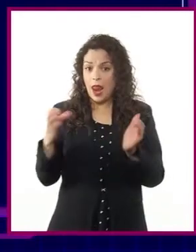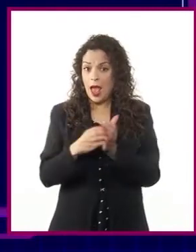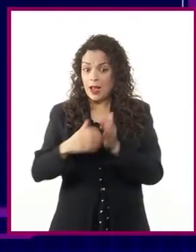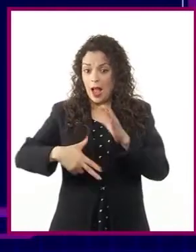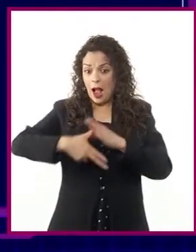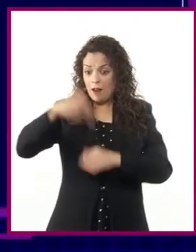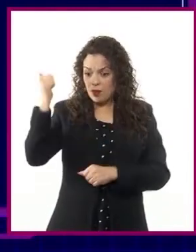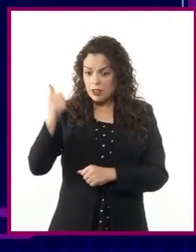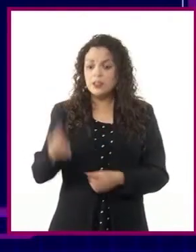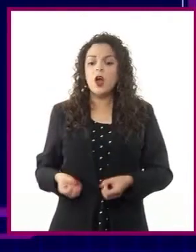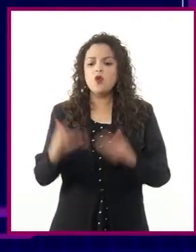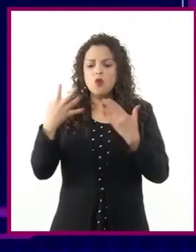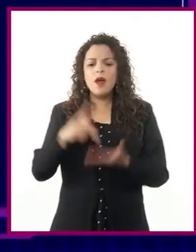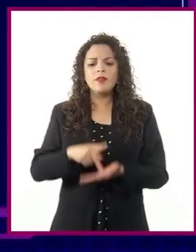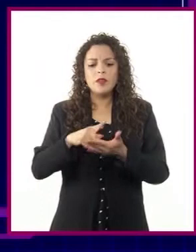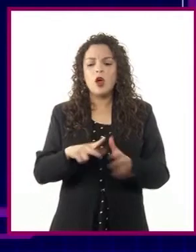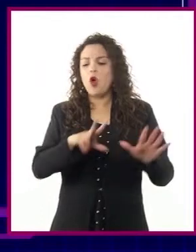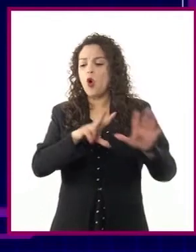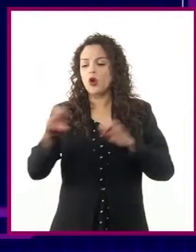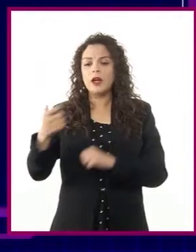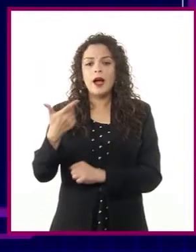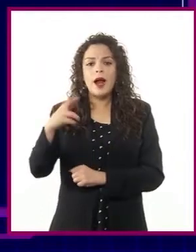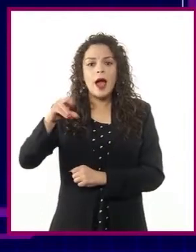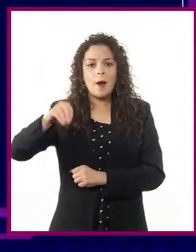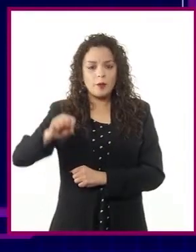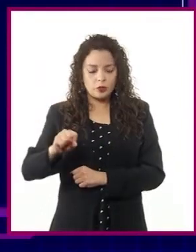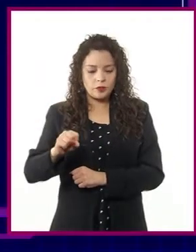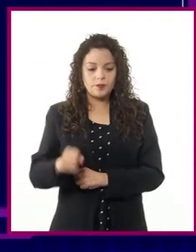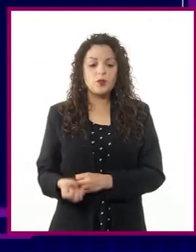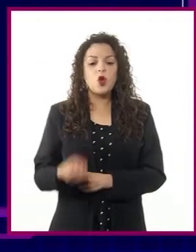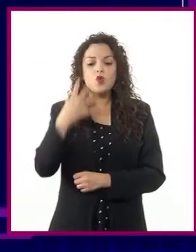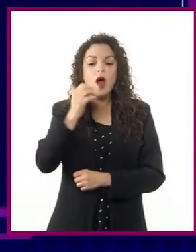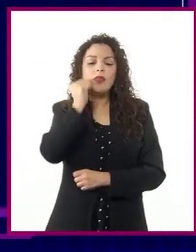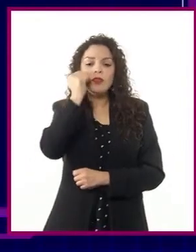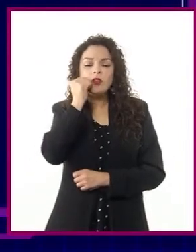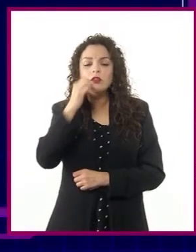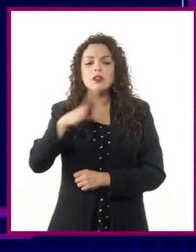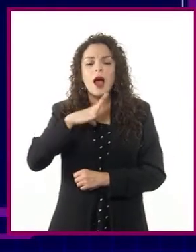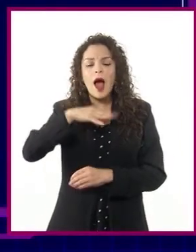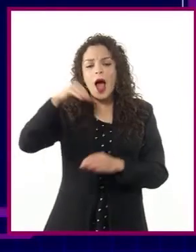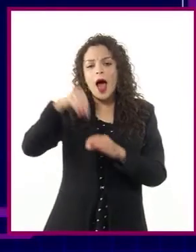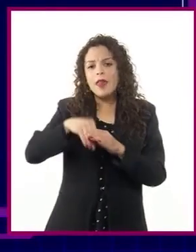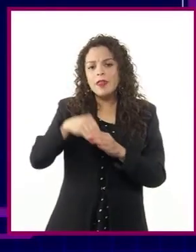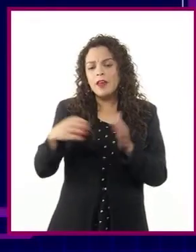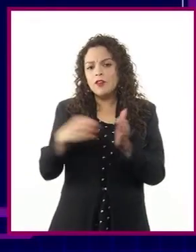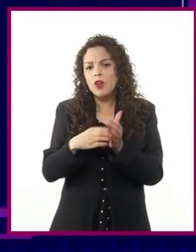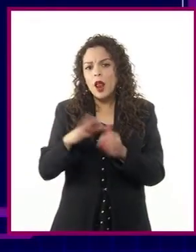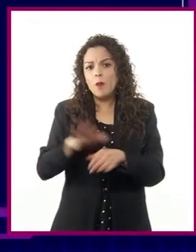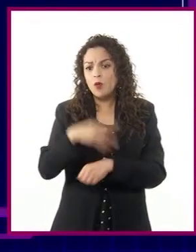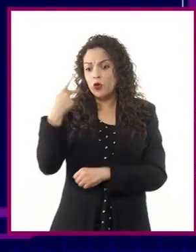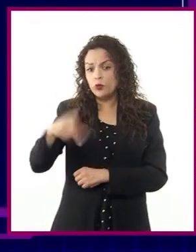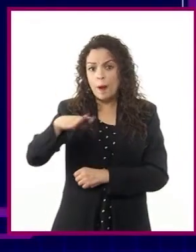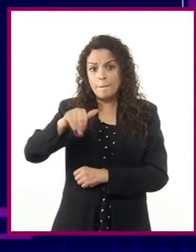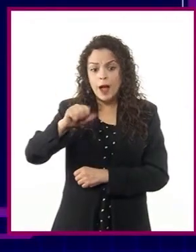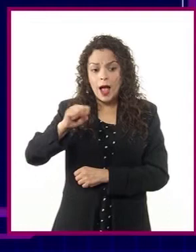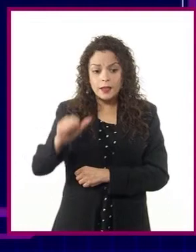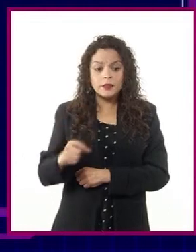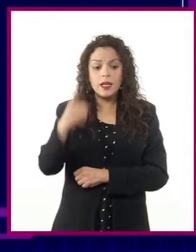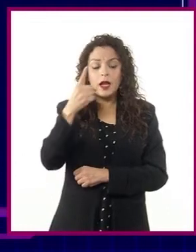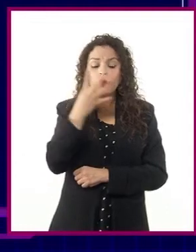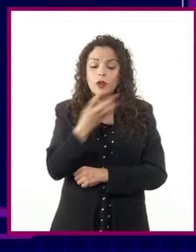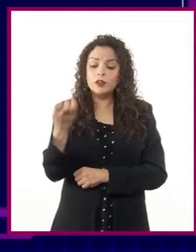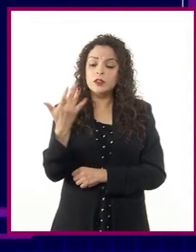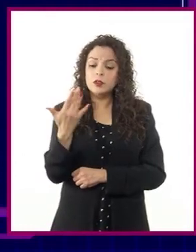800 gramos. ¿Cuántos jabones habrá en la caja si la masa de cada uno de ellos es de 450